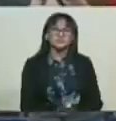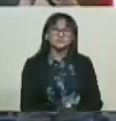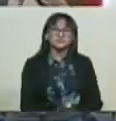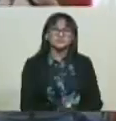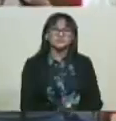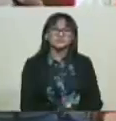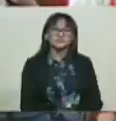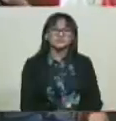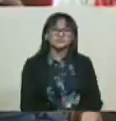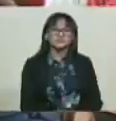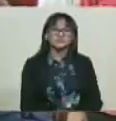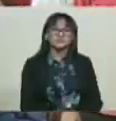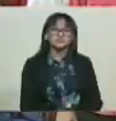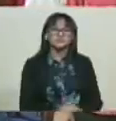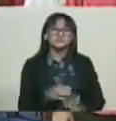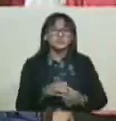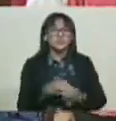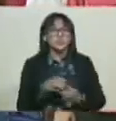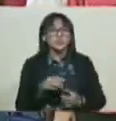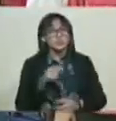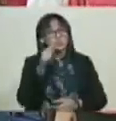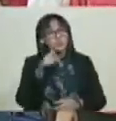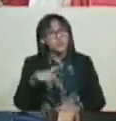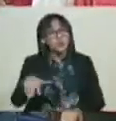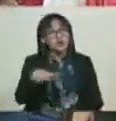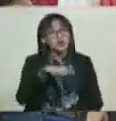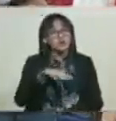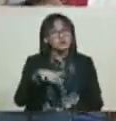con un gran colectivo del pueblo